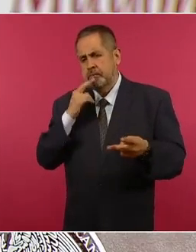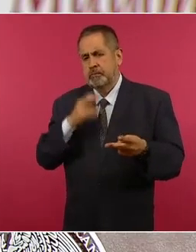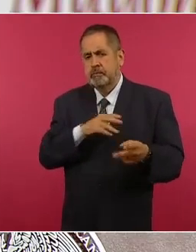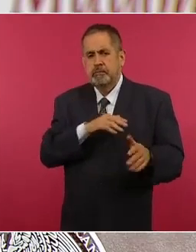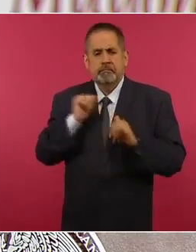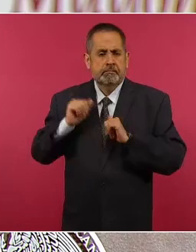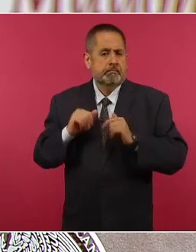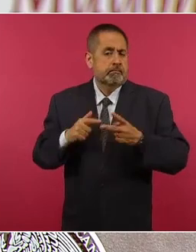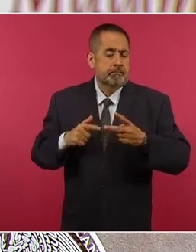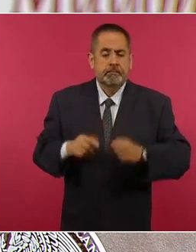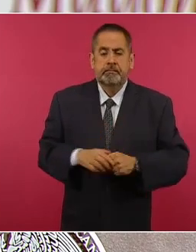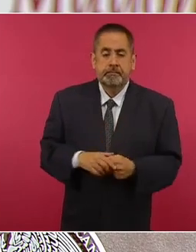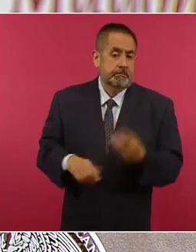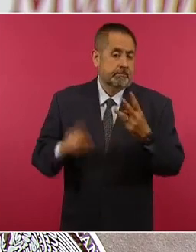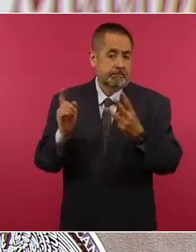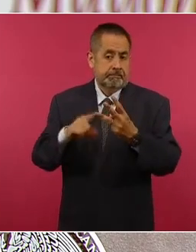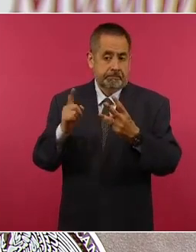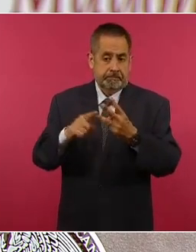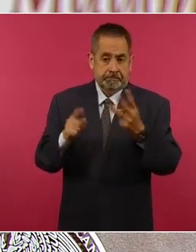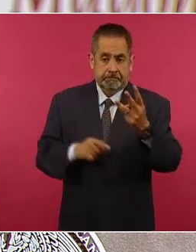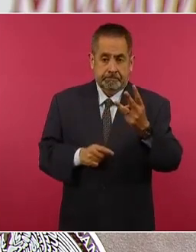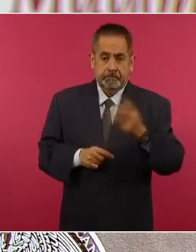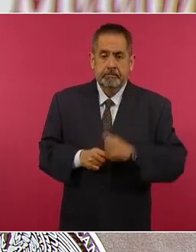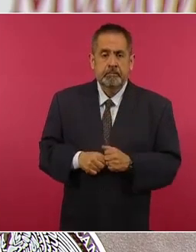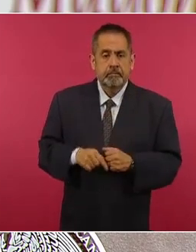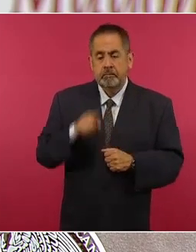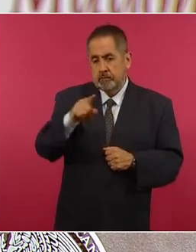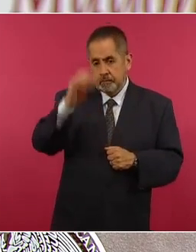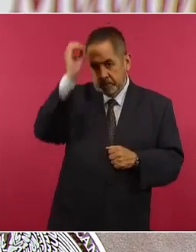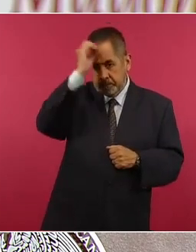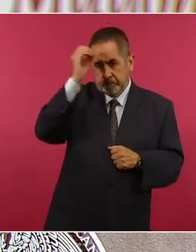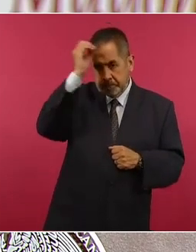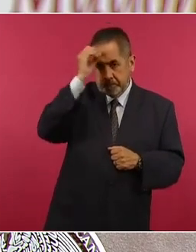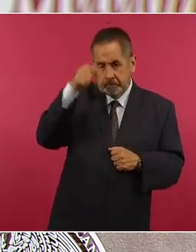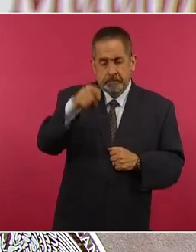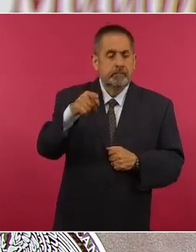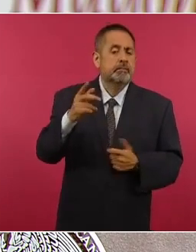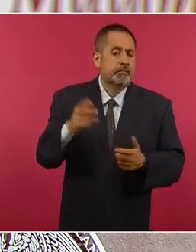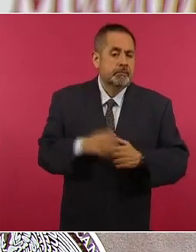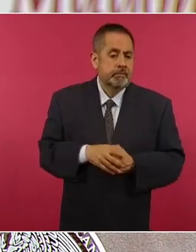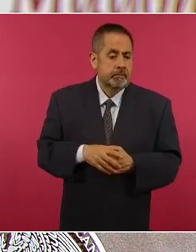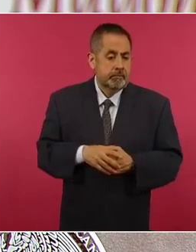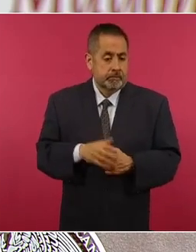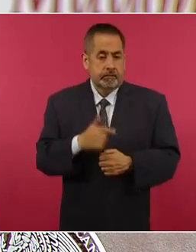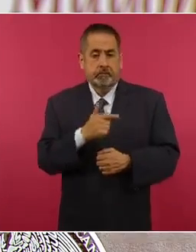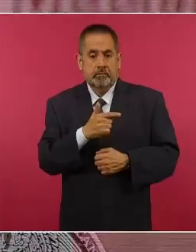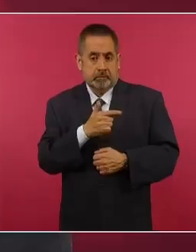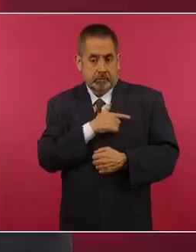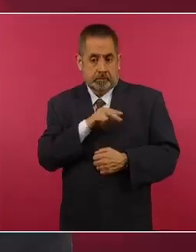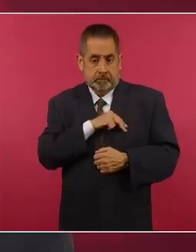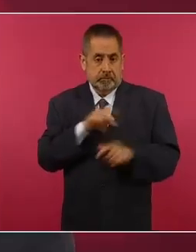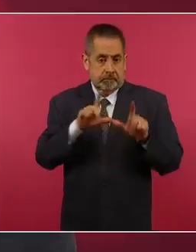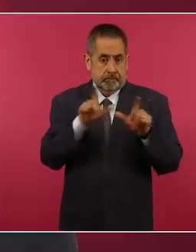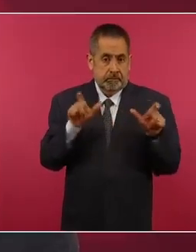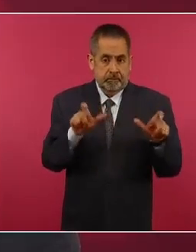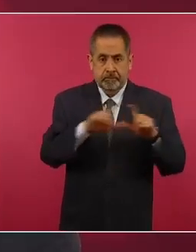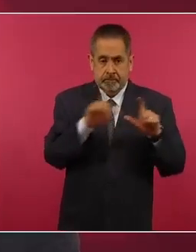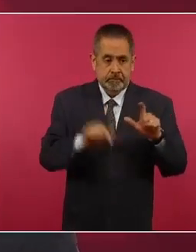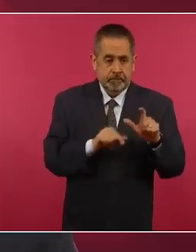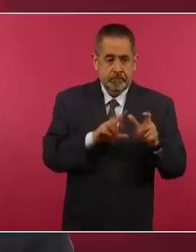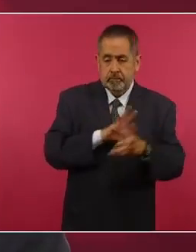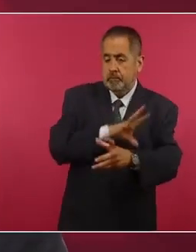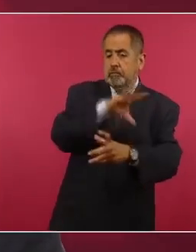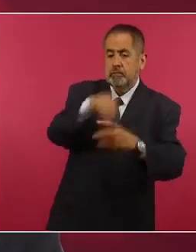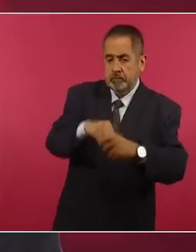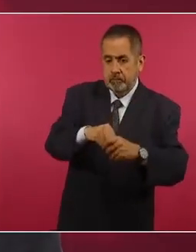la última pregunta. ¿Cuál es tu opinión de que la Guardia Nacional pase a formar parte de la Secretaría de la Defensa Nacional